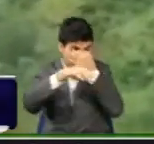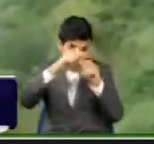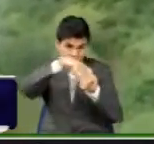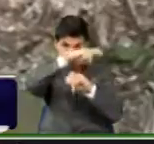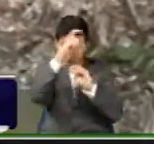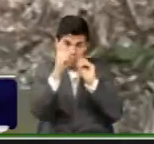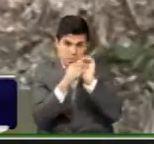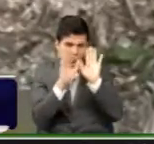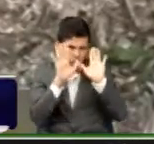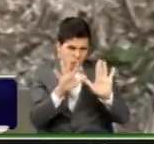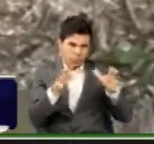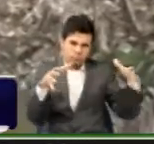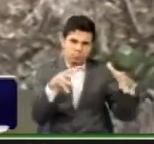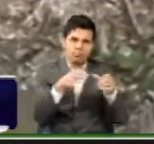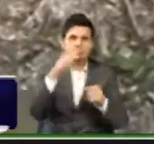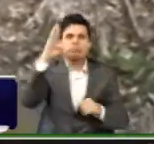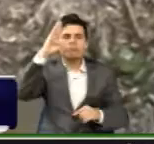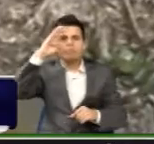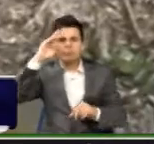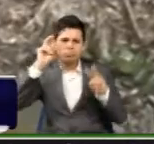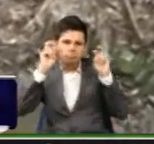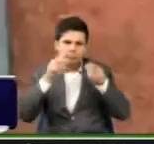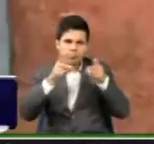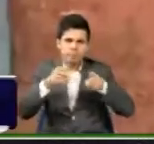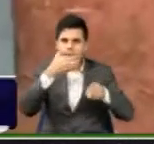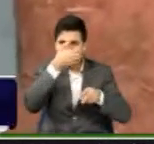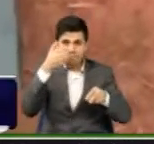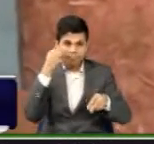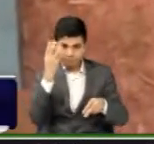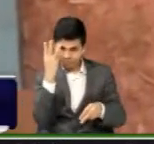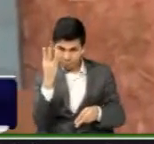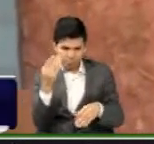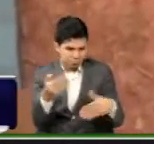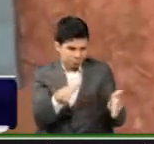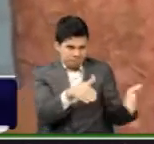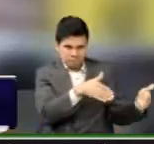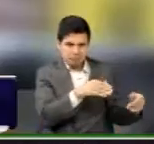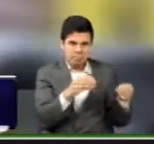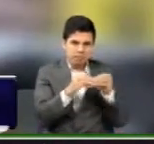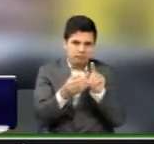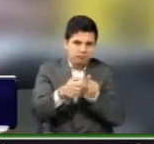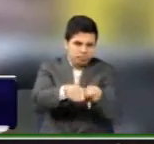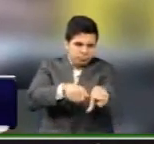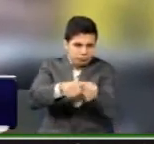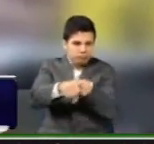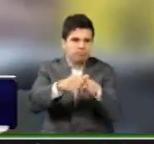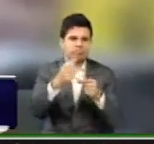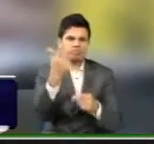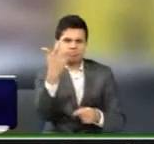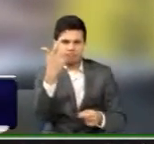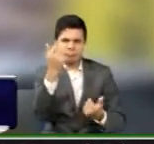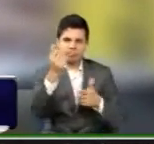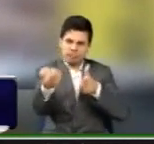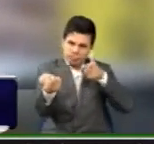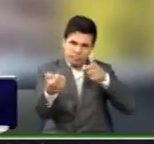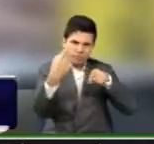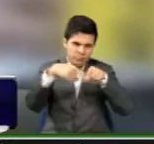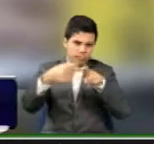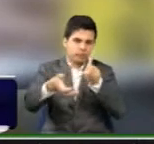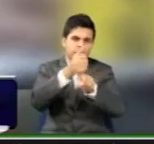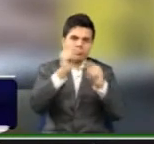la Fuerza Pública. La policía abatió a 3 guerrilleros y recuperaron el material de guerra. Fueron abatidos